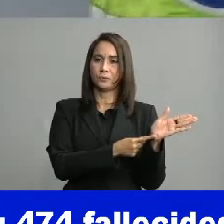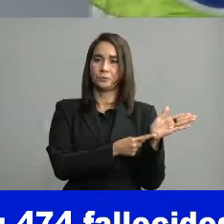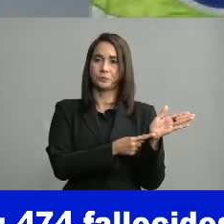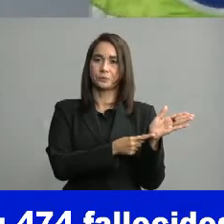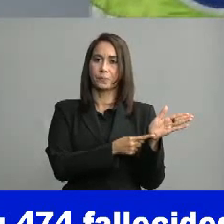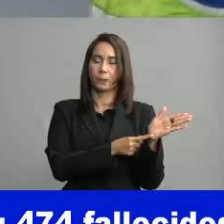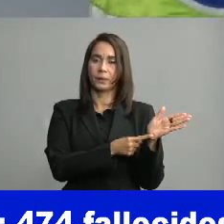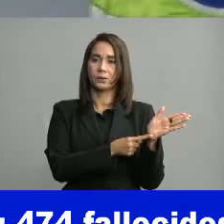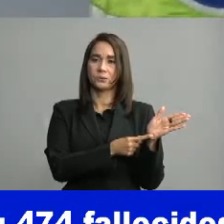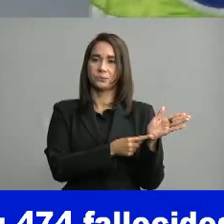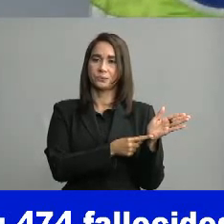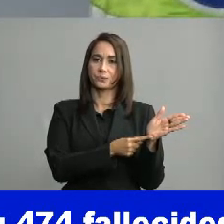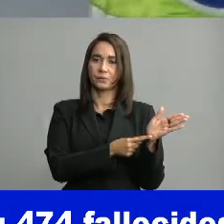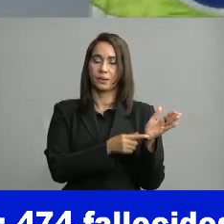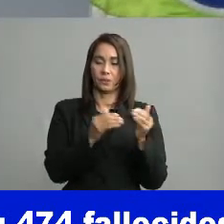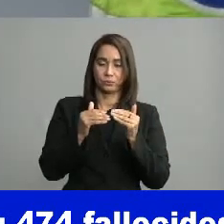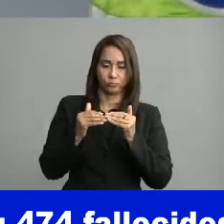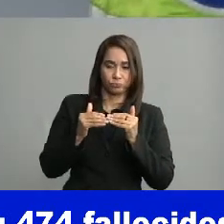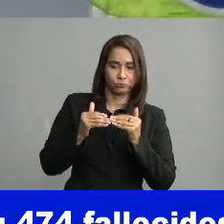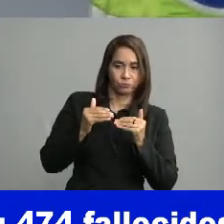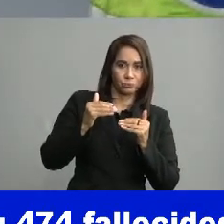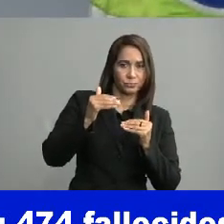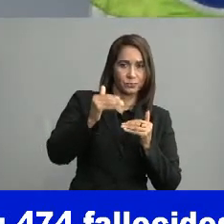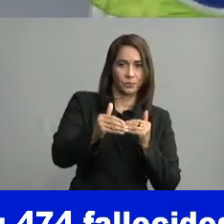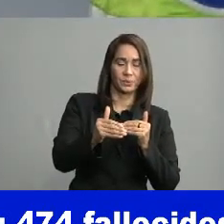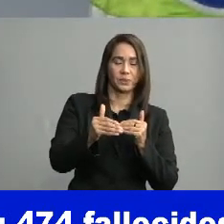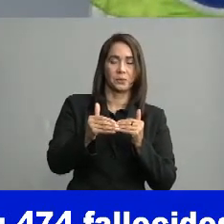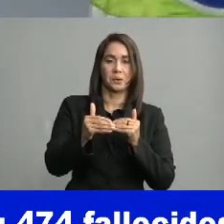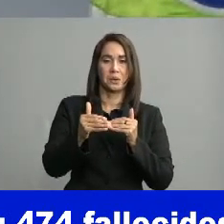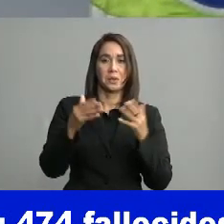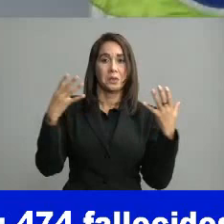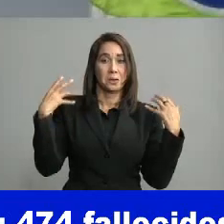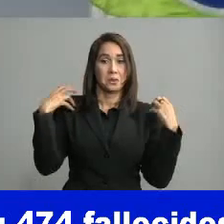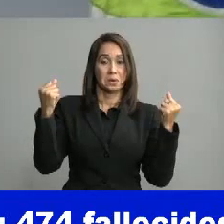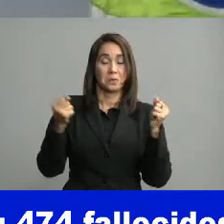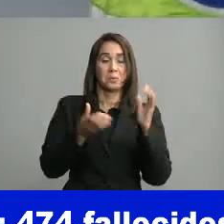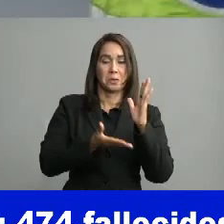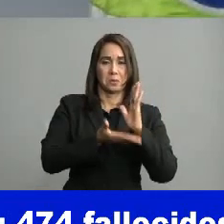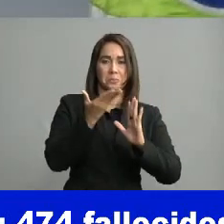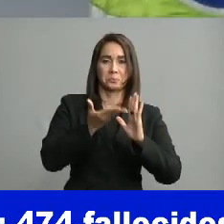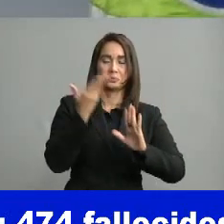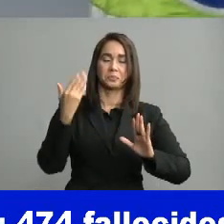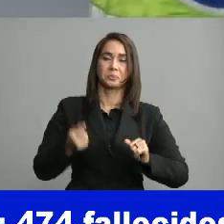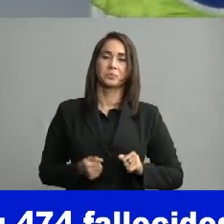van avanzando durante este proceso.